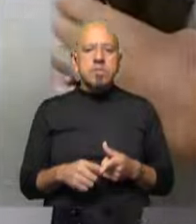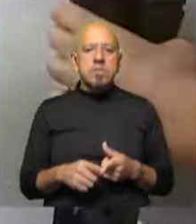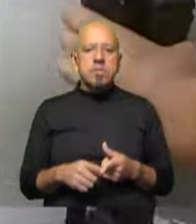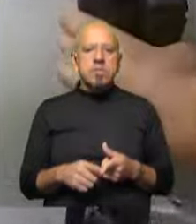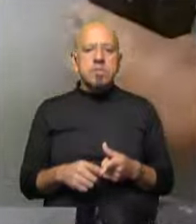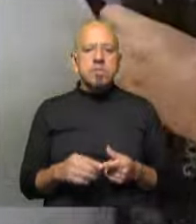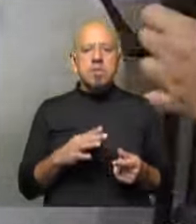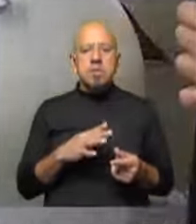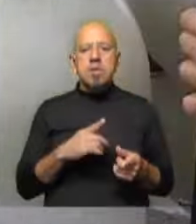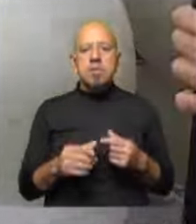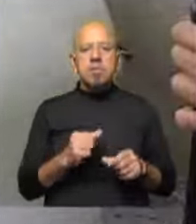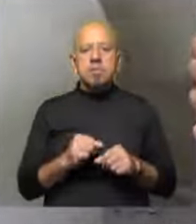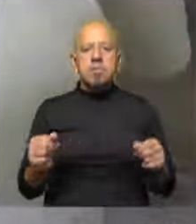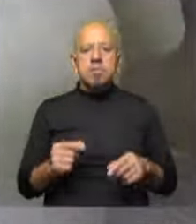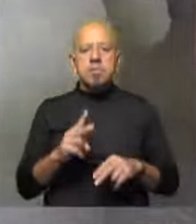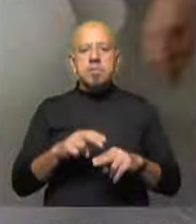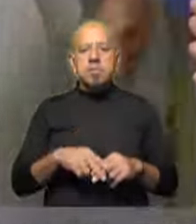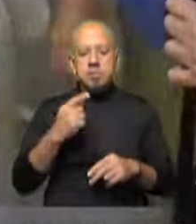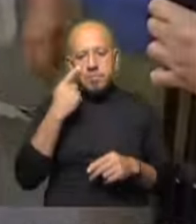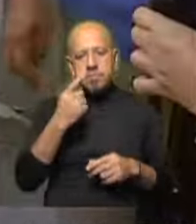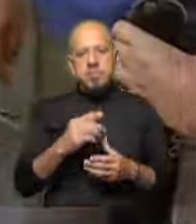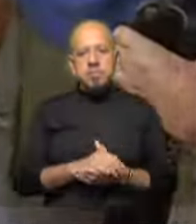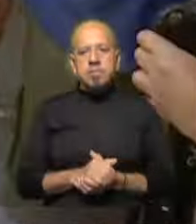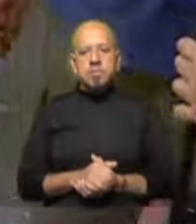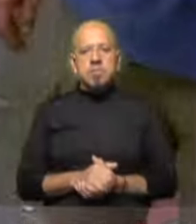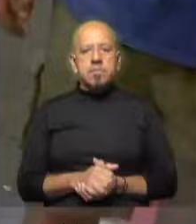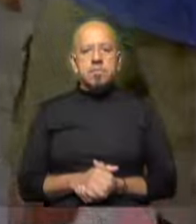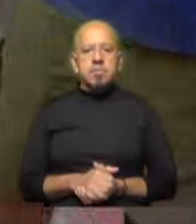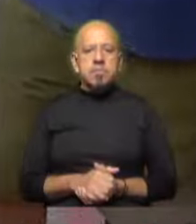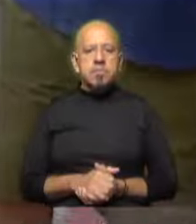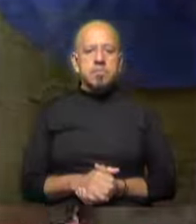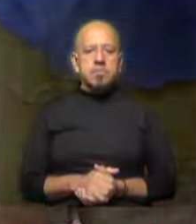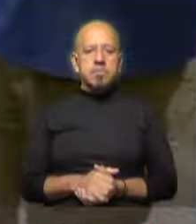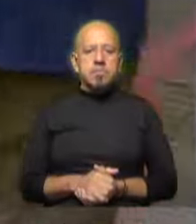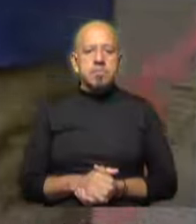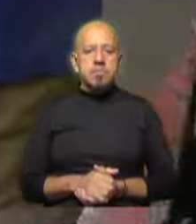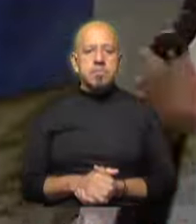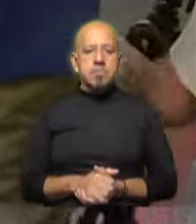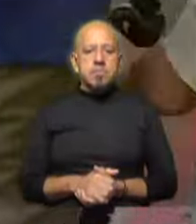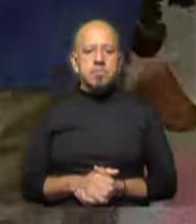entradas para comprar, así que con estas imágenes volvemos a estudio cuando quieran.